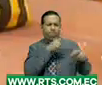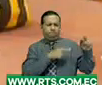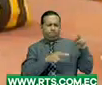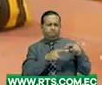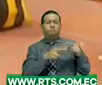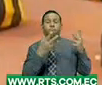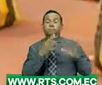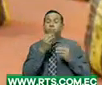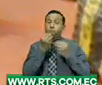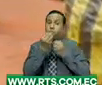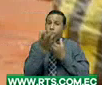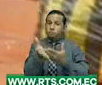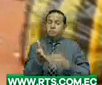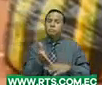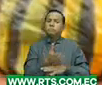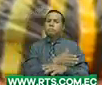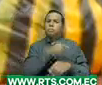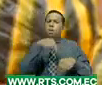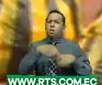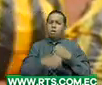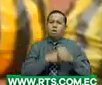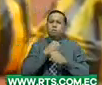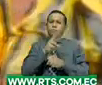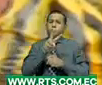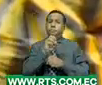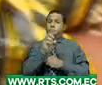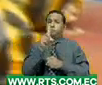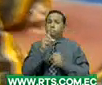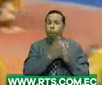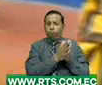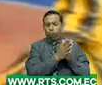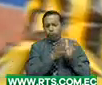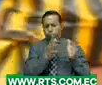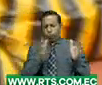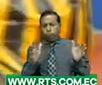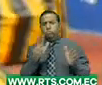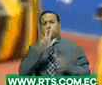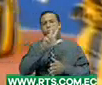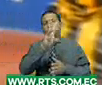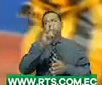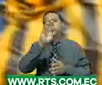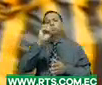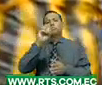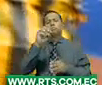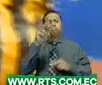Y durante el presente año hemos realizado 360 operativos,